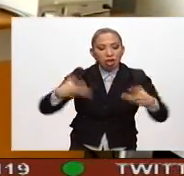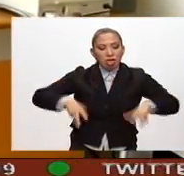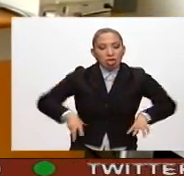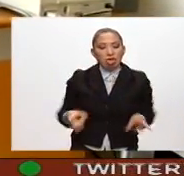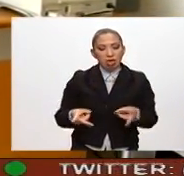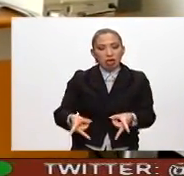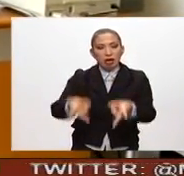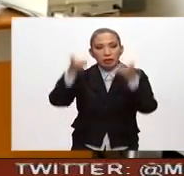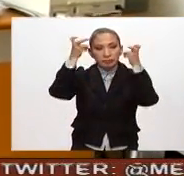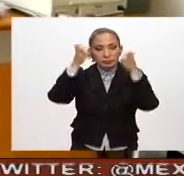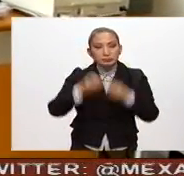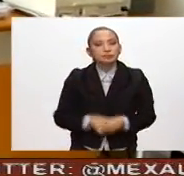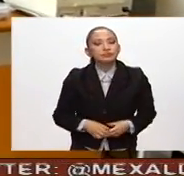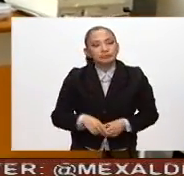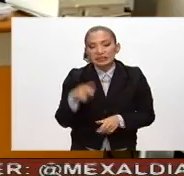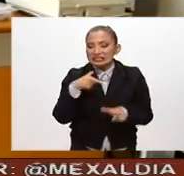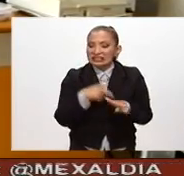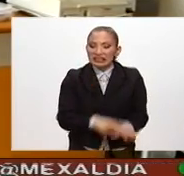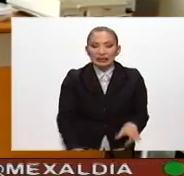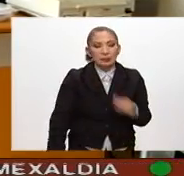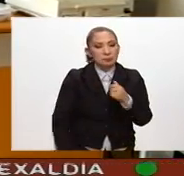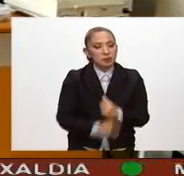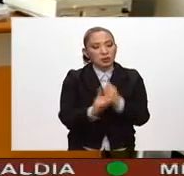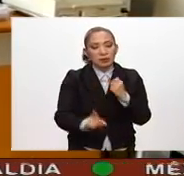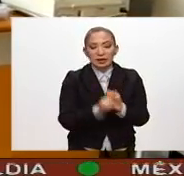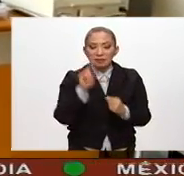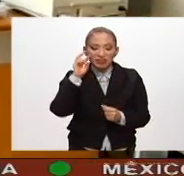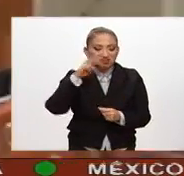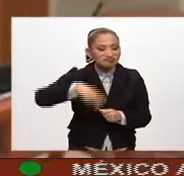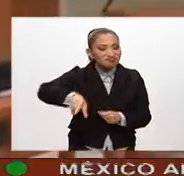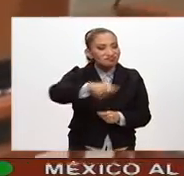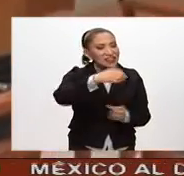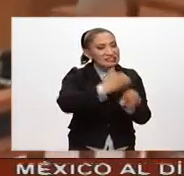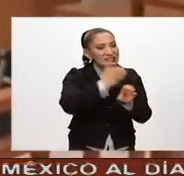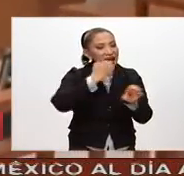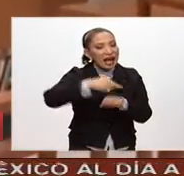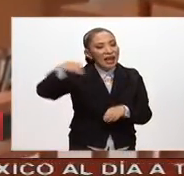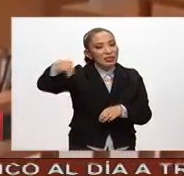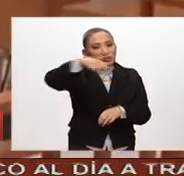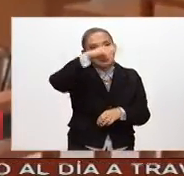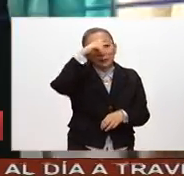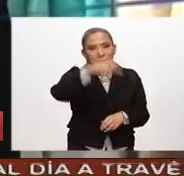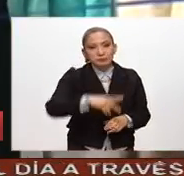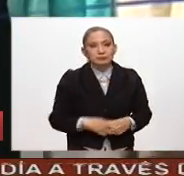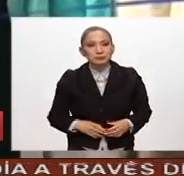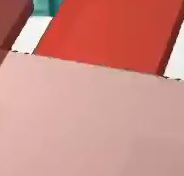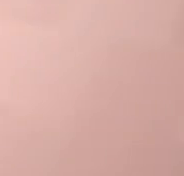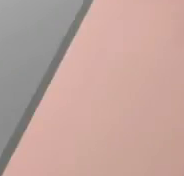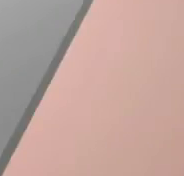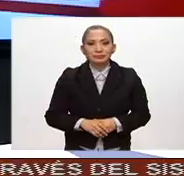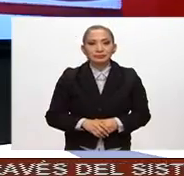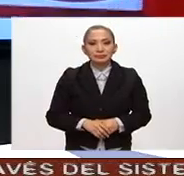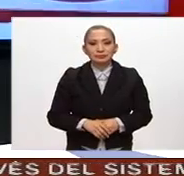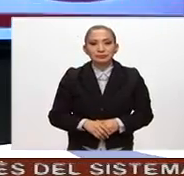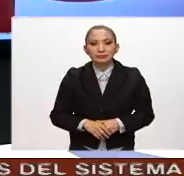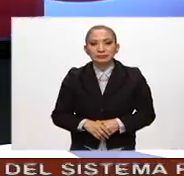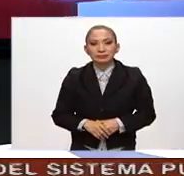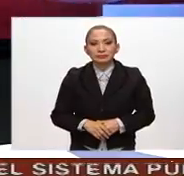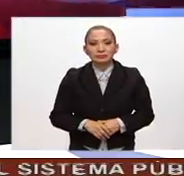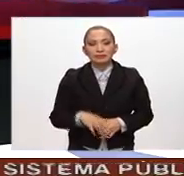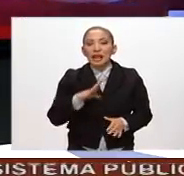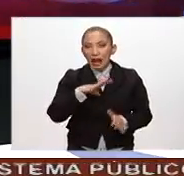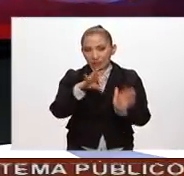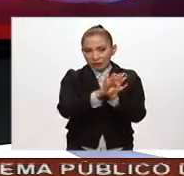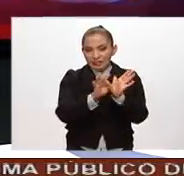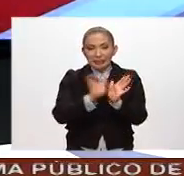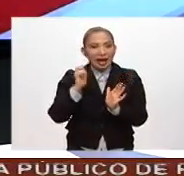malversación de fondos. Sigue la cloaca abierta en muchos estados del país. Y hay fecha